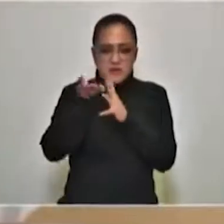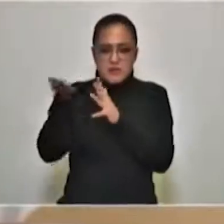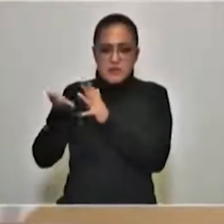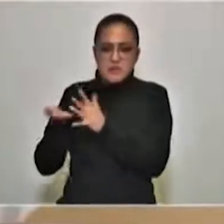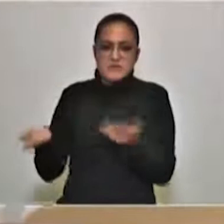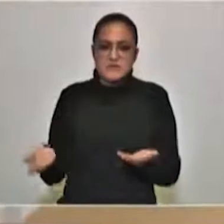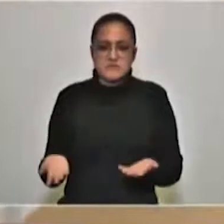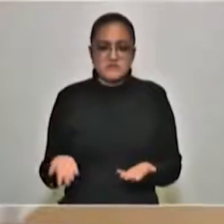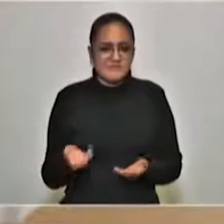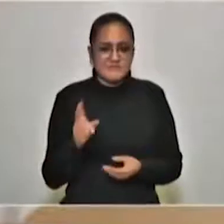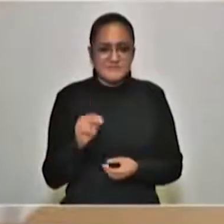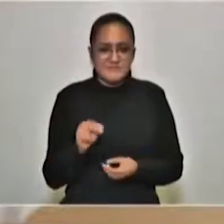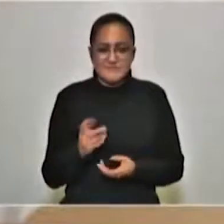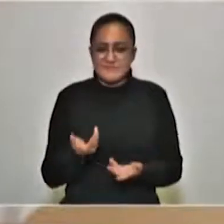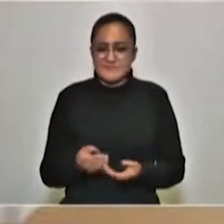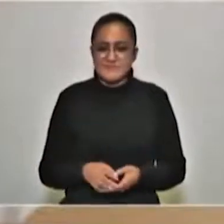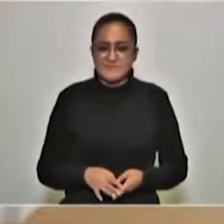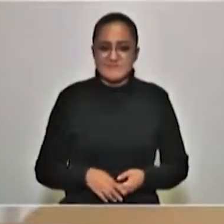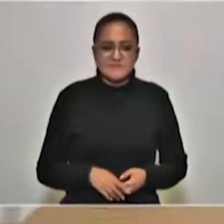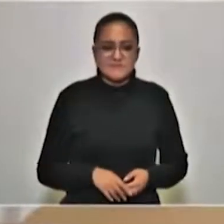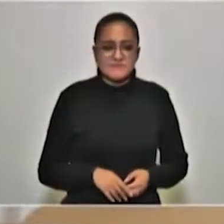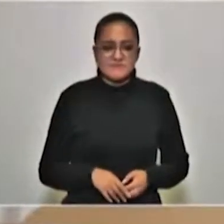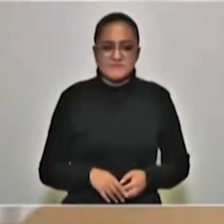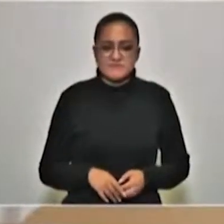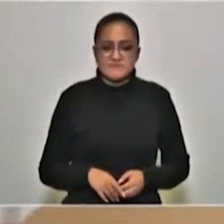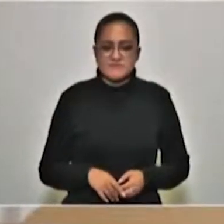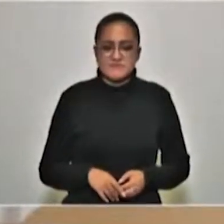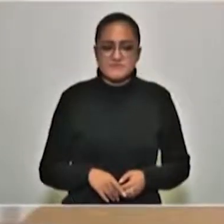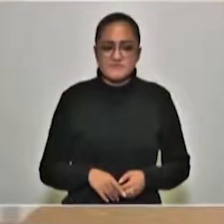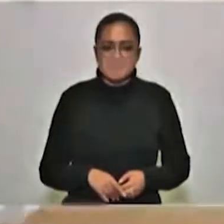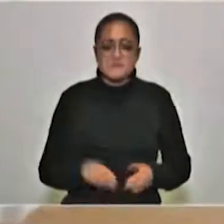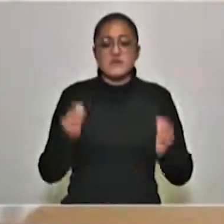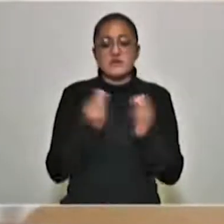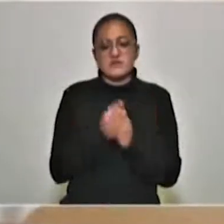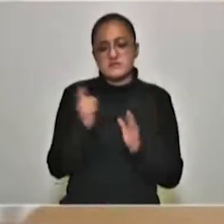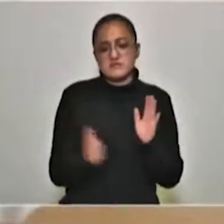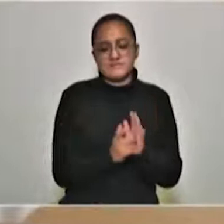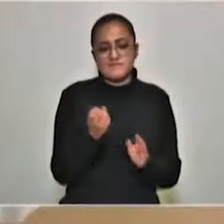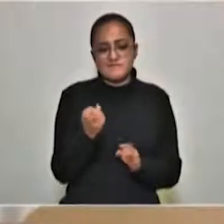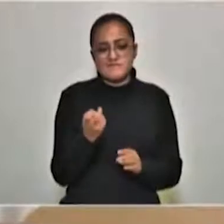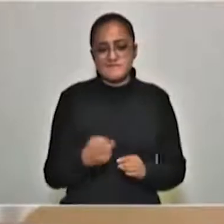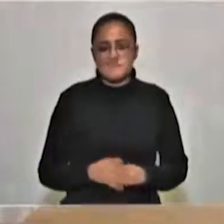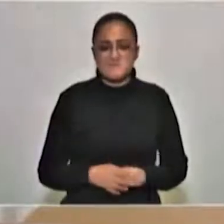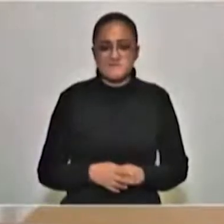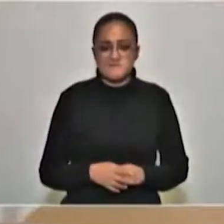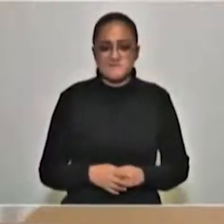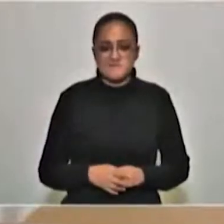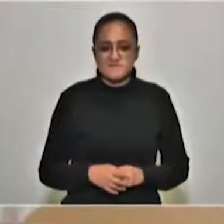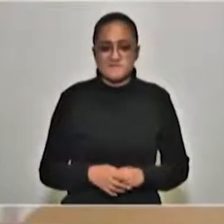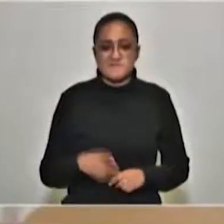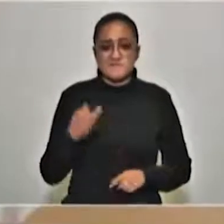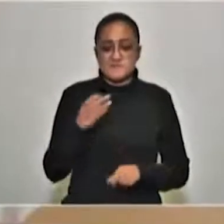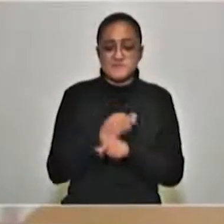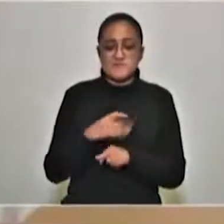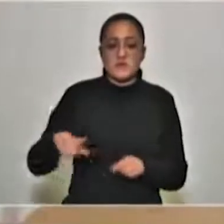entre todos ellos asuntos de legalidad este gobierno